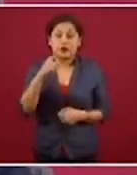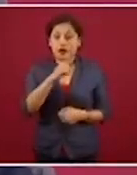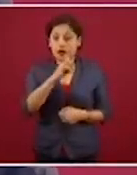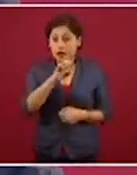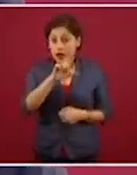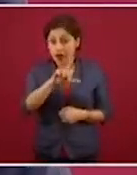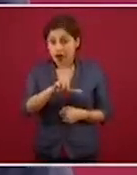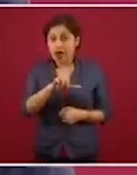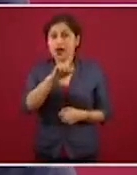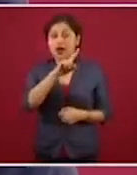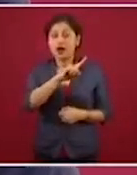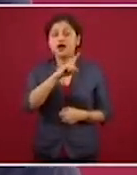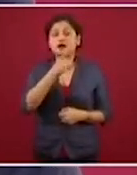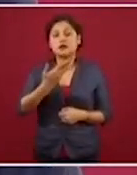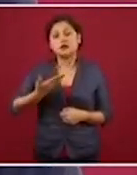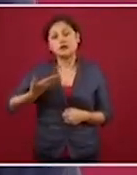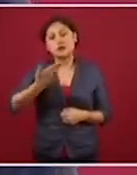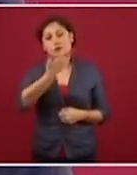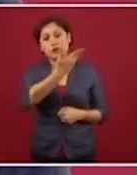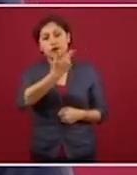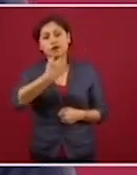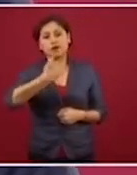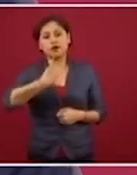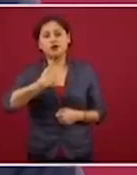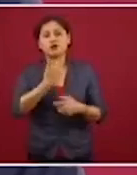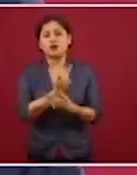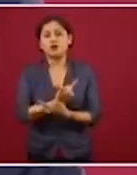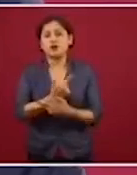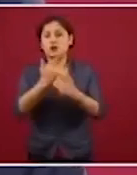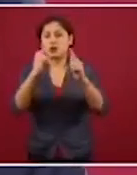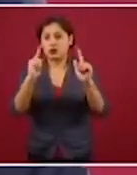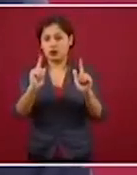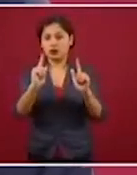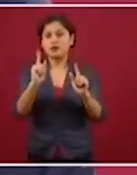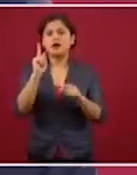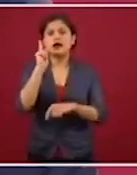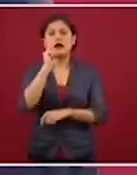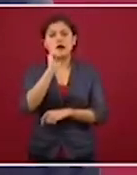en libertad, ofreció una fianza